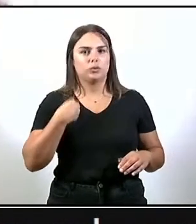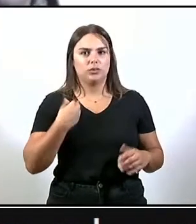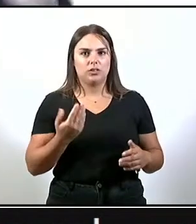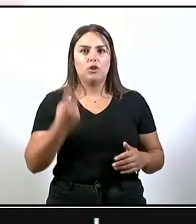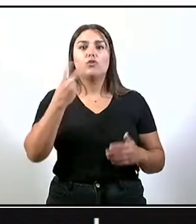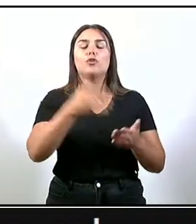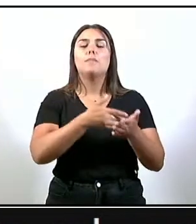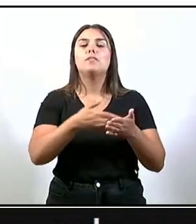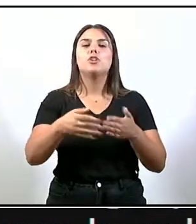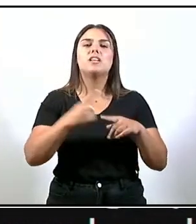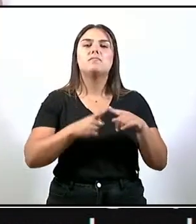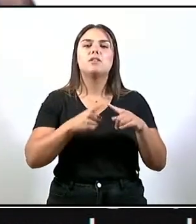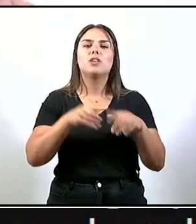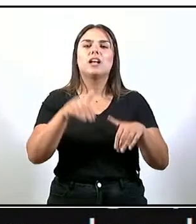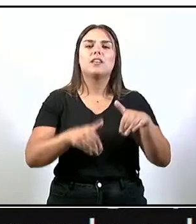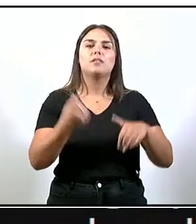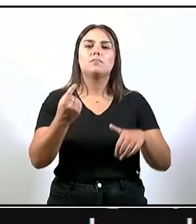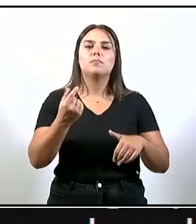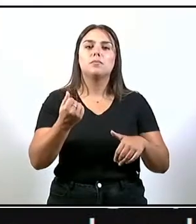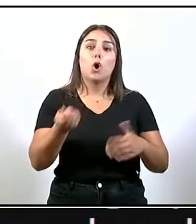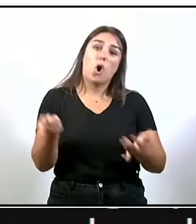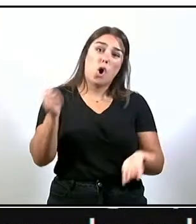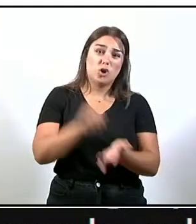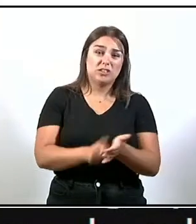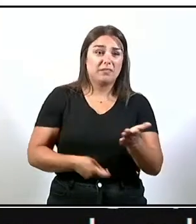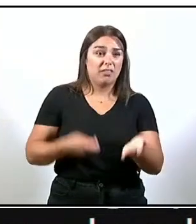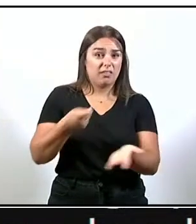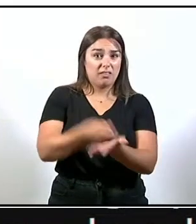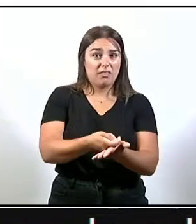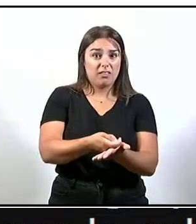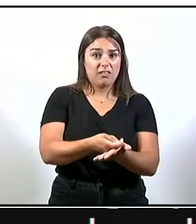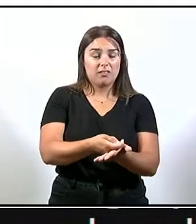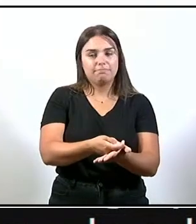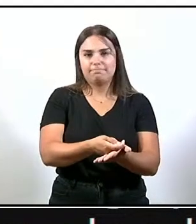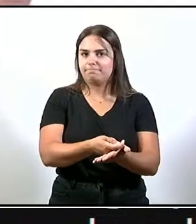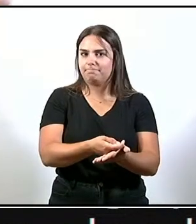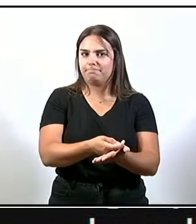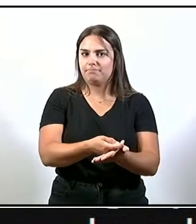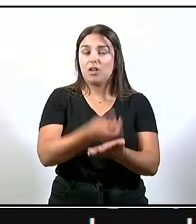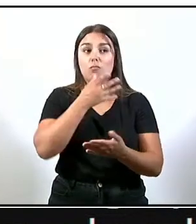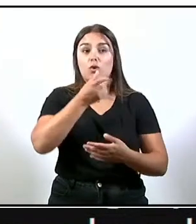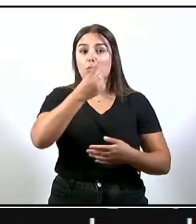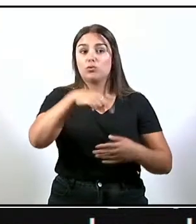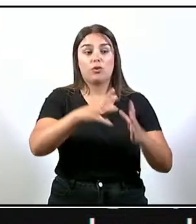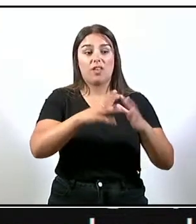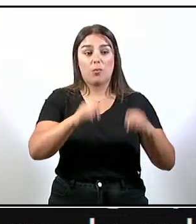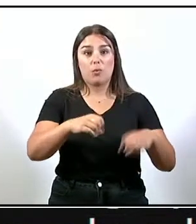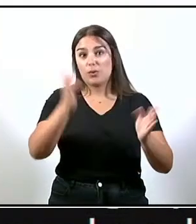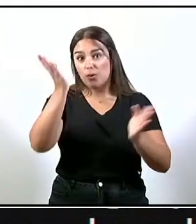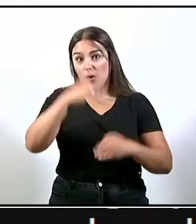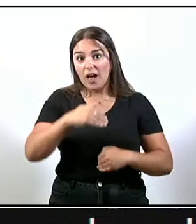millones que cuestan las elecciones, otra vez os los vamos a tener que dar? ¿Porque no sois capaces de ponernos de acuerdo?